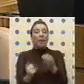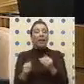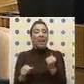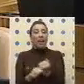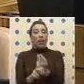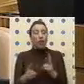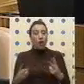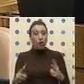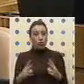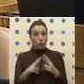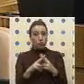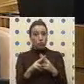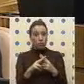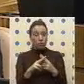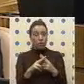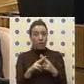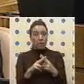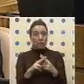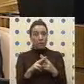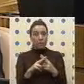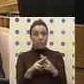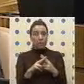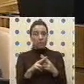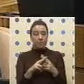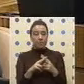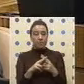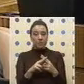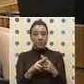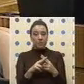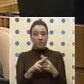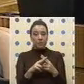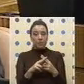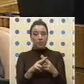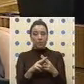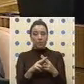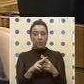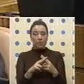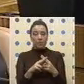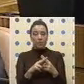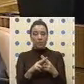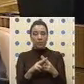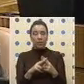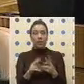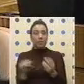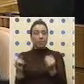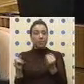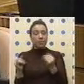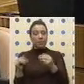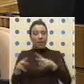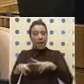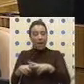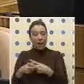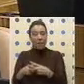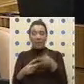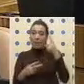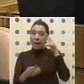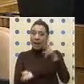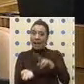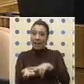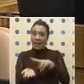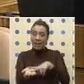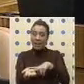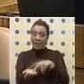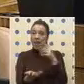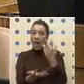construyamos, presidente, construyamos los mecanismos para que